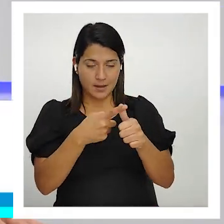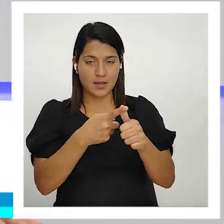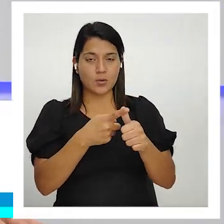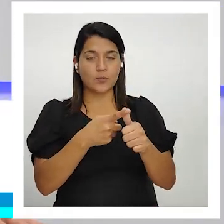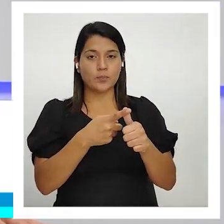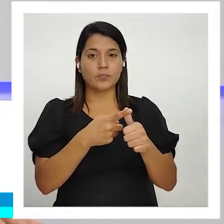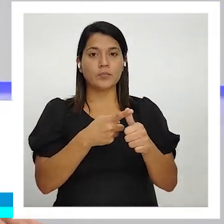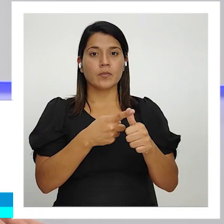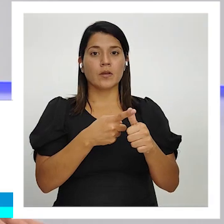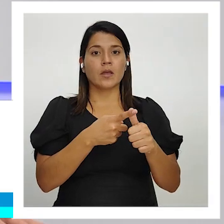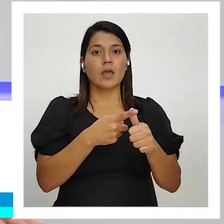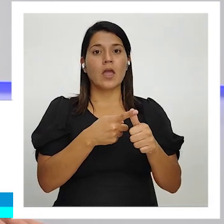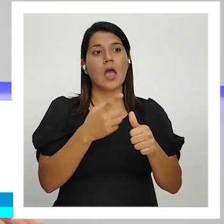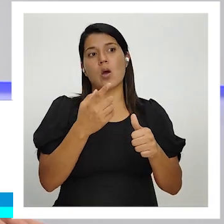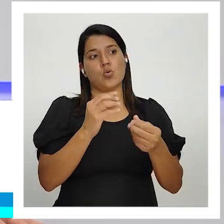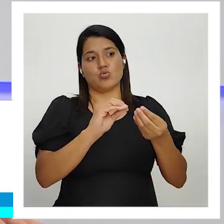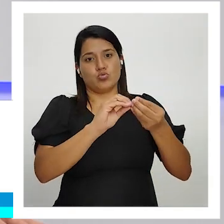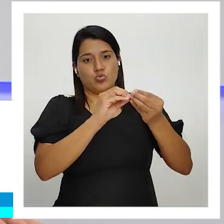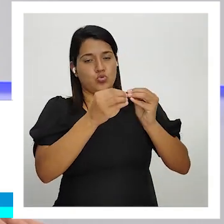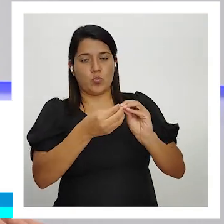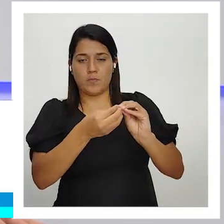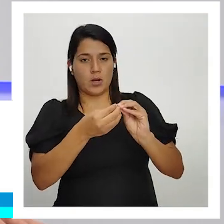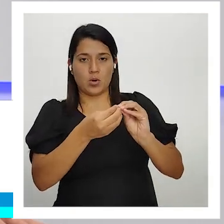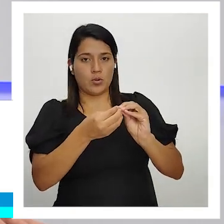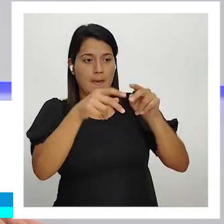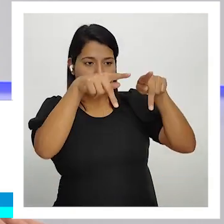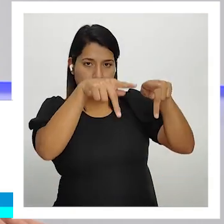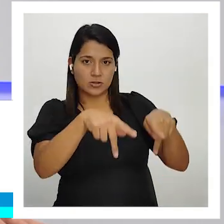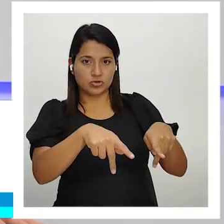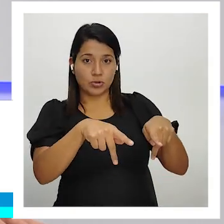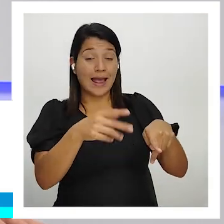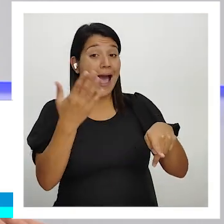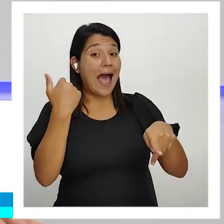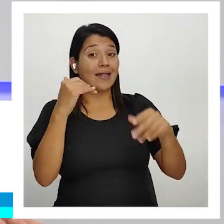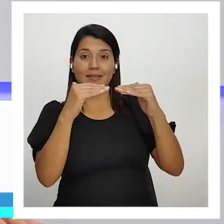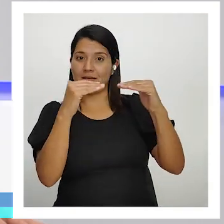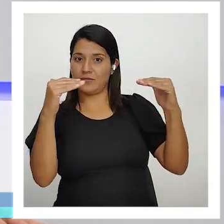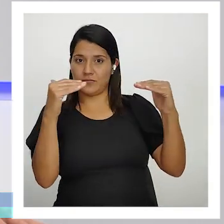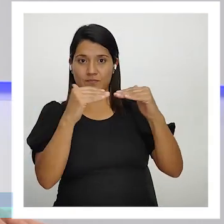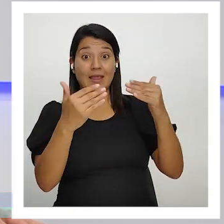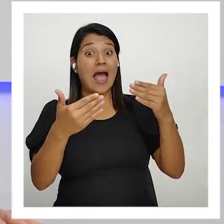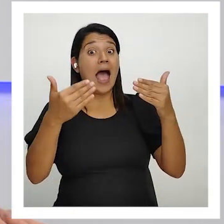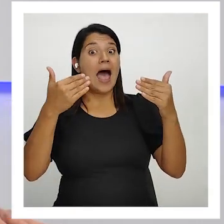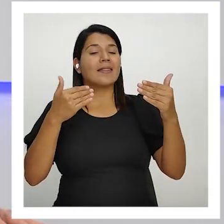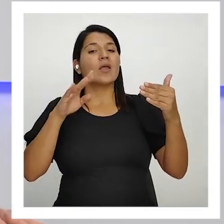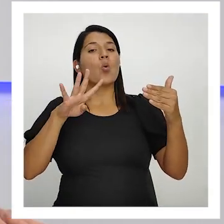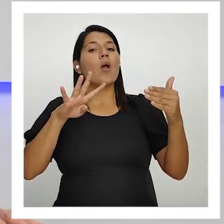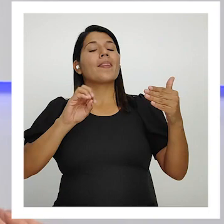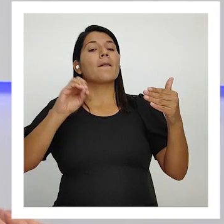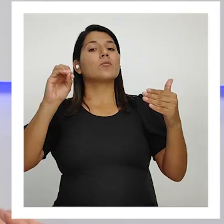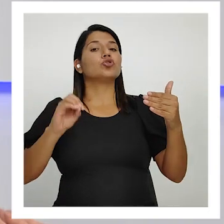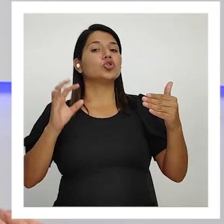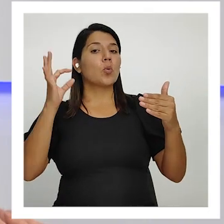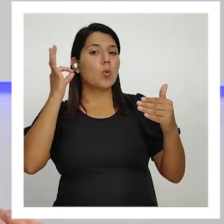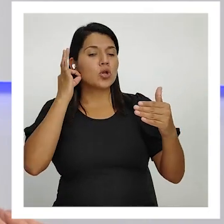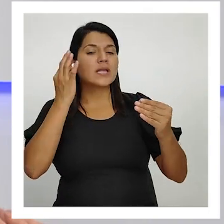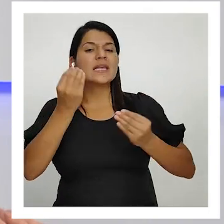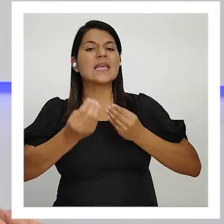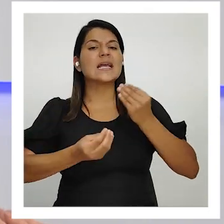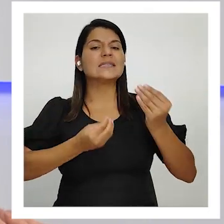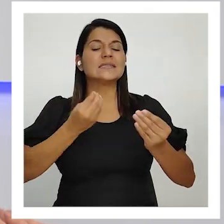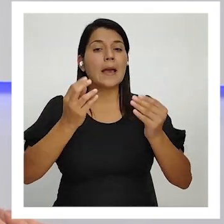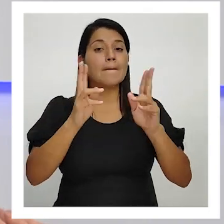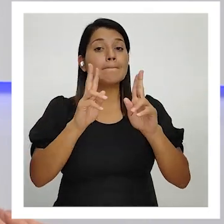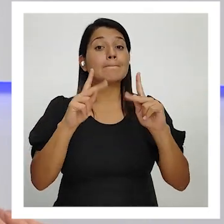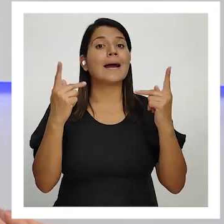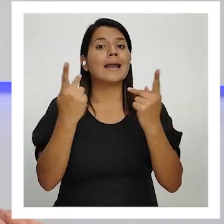no era paridad, no era un 50%, sino que era un 40% de mujeres, los partidos políticos, ¿qué hacían? Ponían a